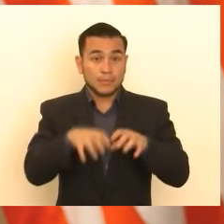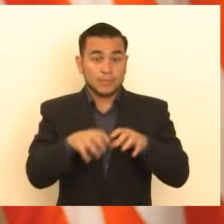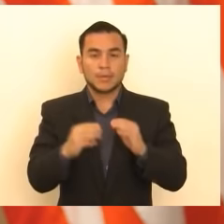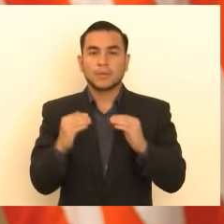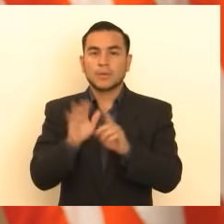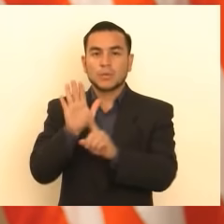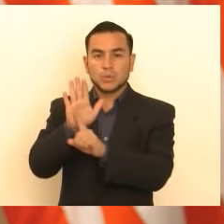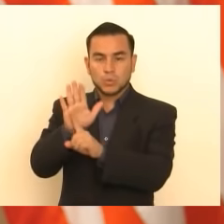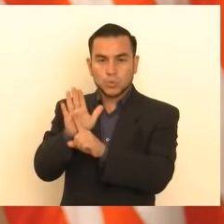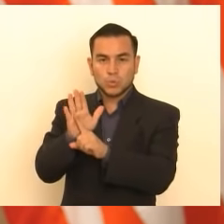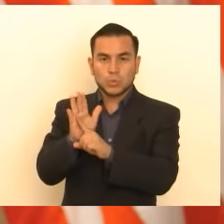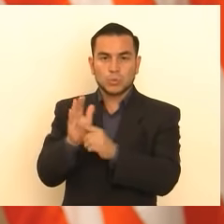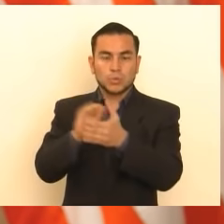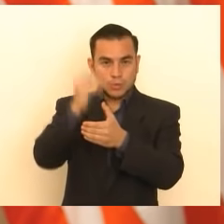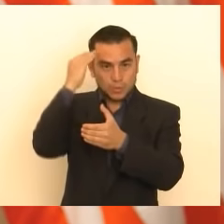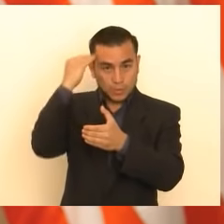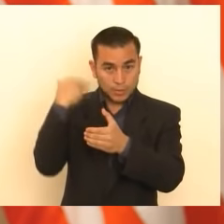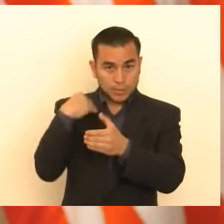Lina,